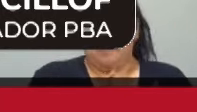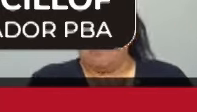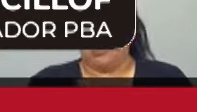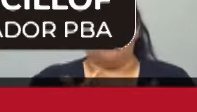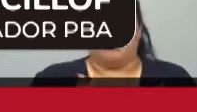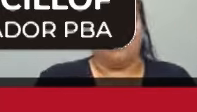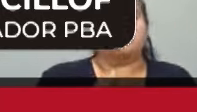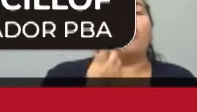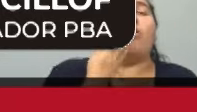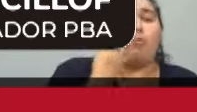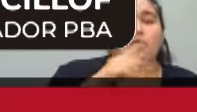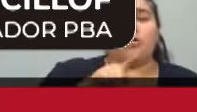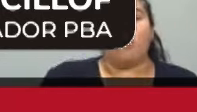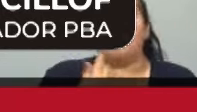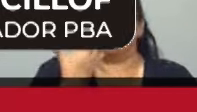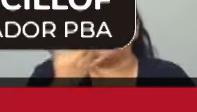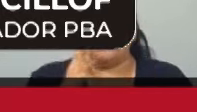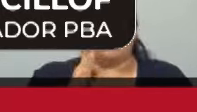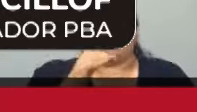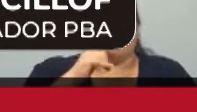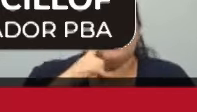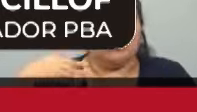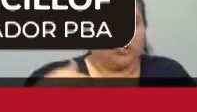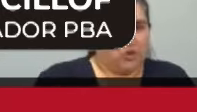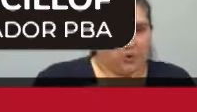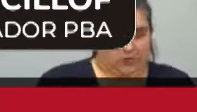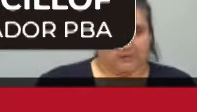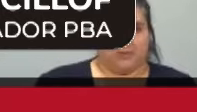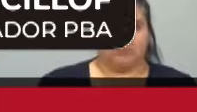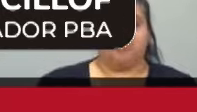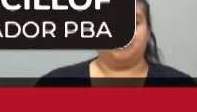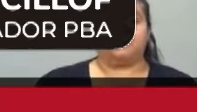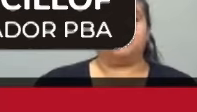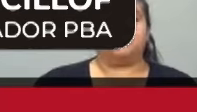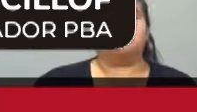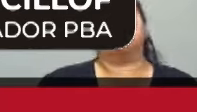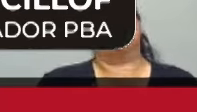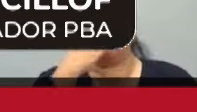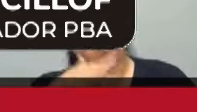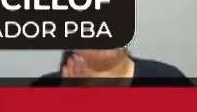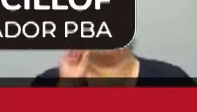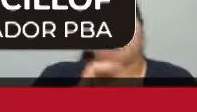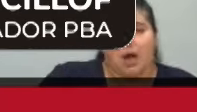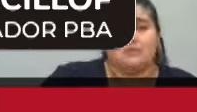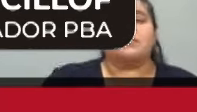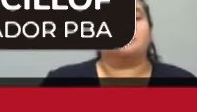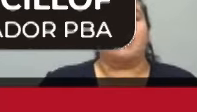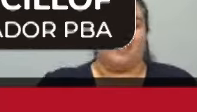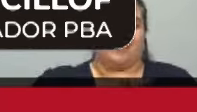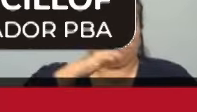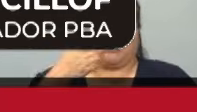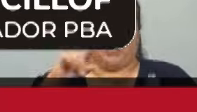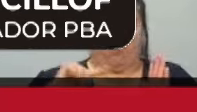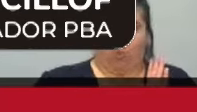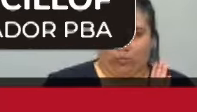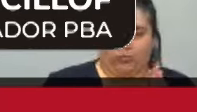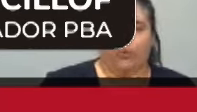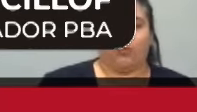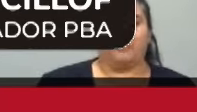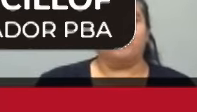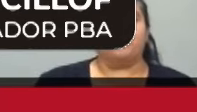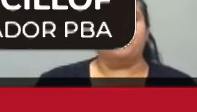de millones, billones. Y luego, otro conjunto en el tercer punto, que tiene que